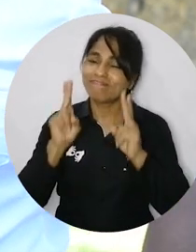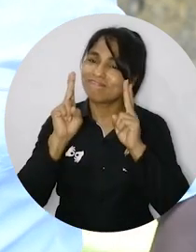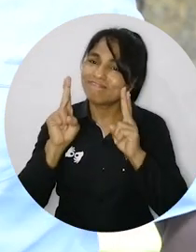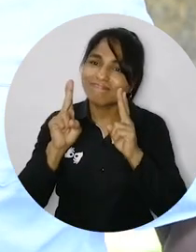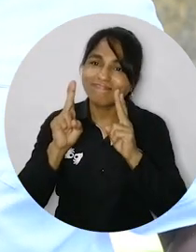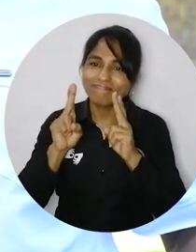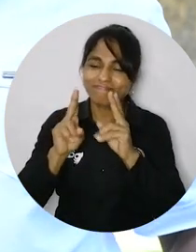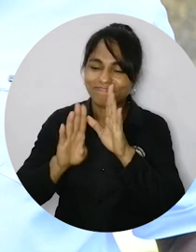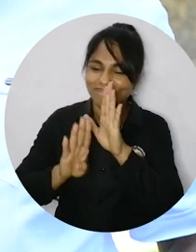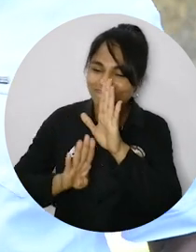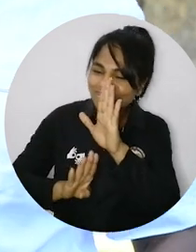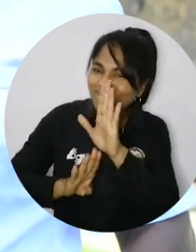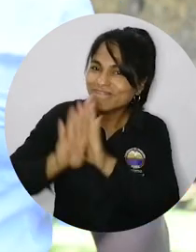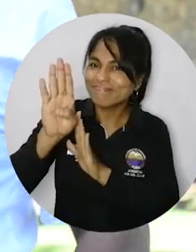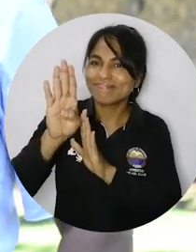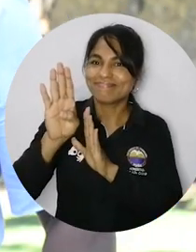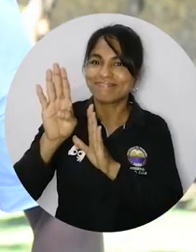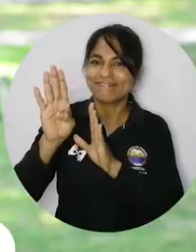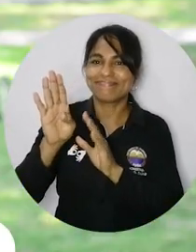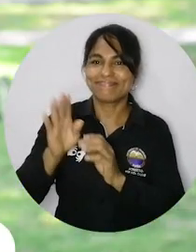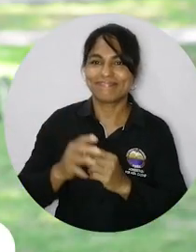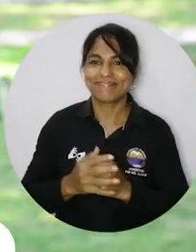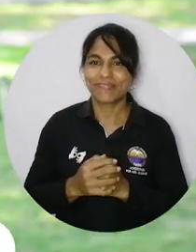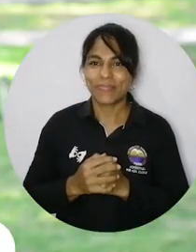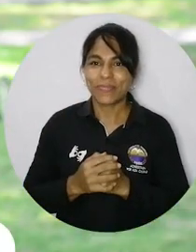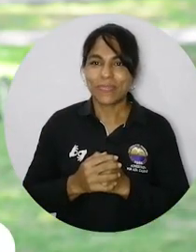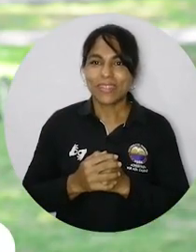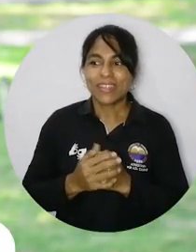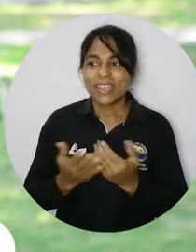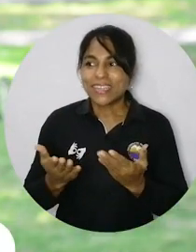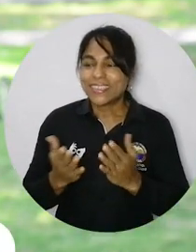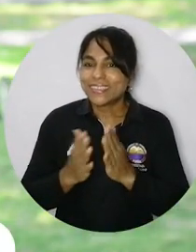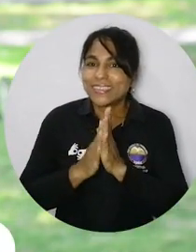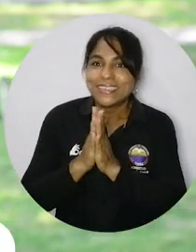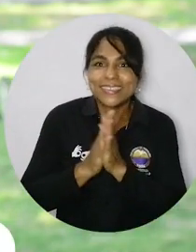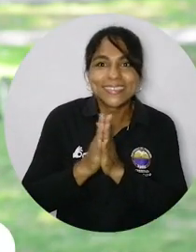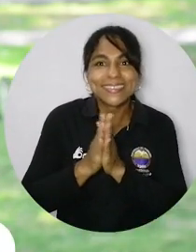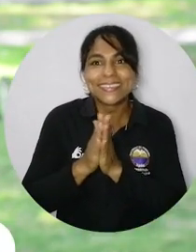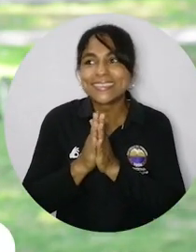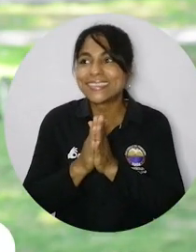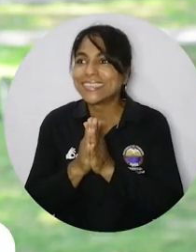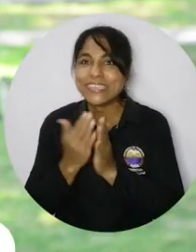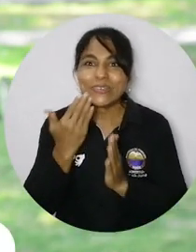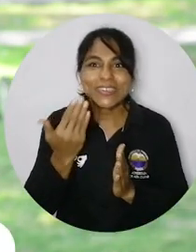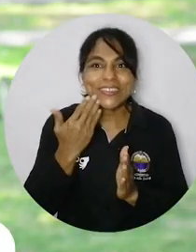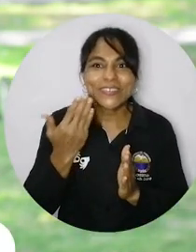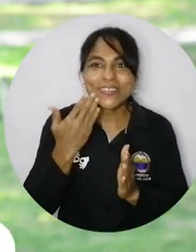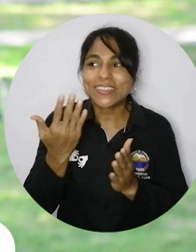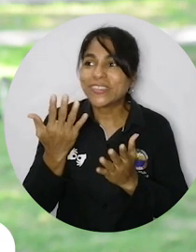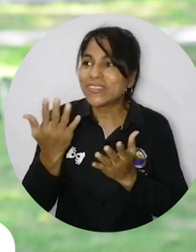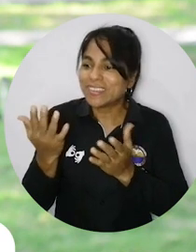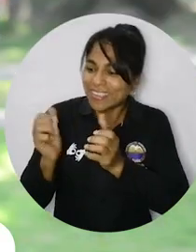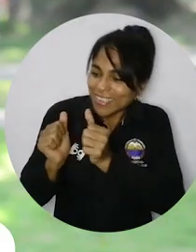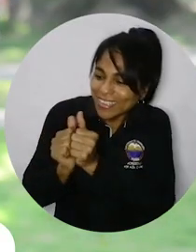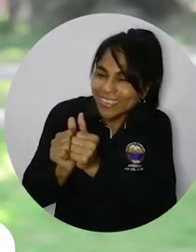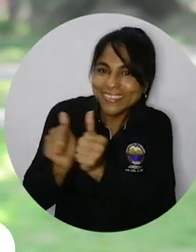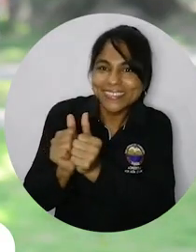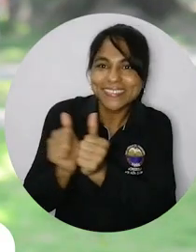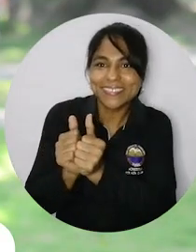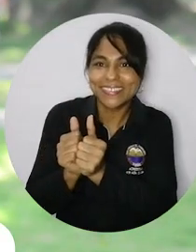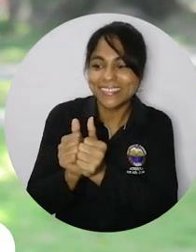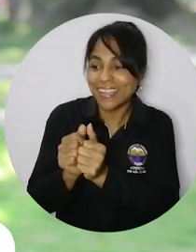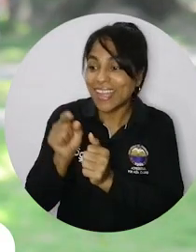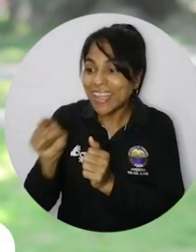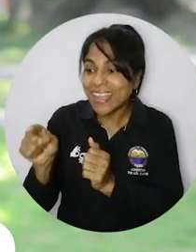y de eso mucho éxito no veía el día en que llegara que yo viniera a acompañarla porque